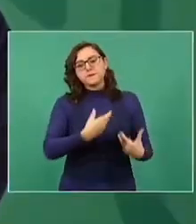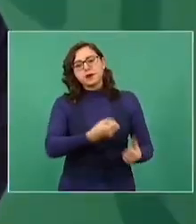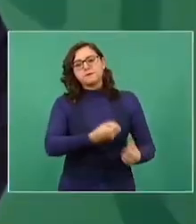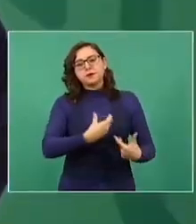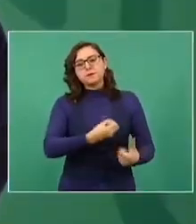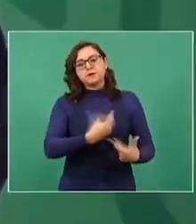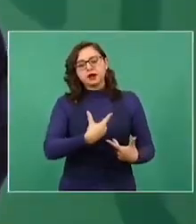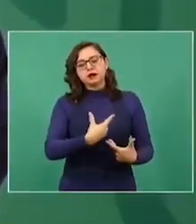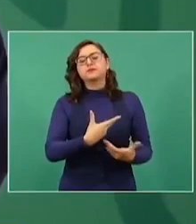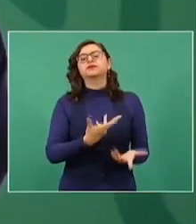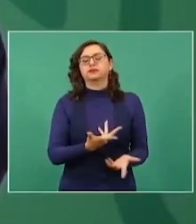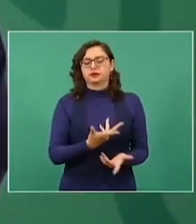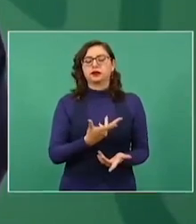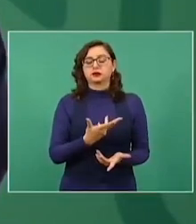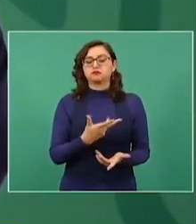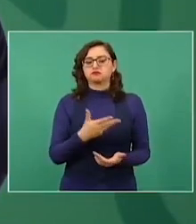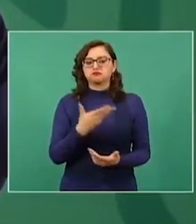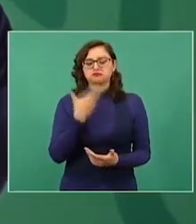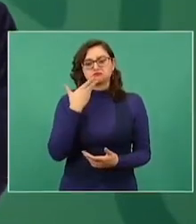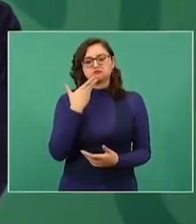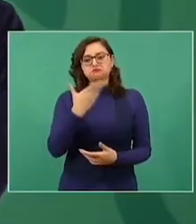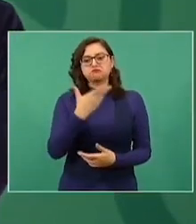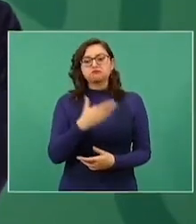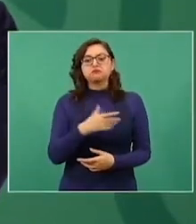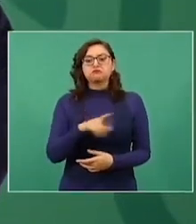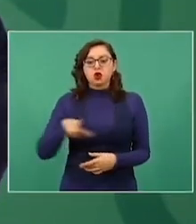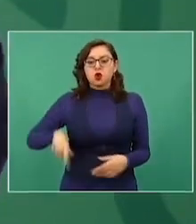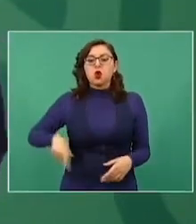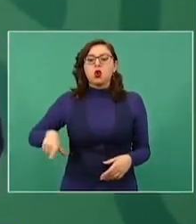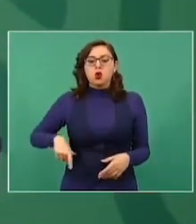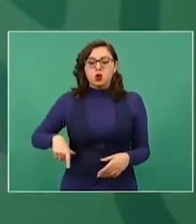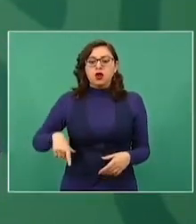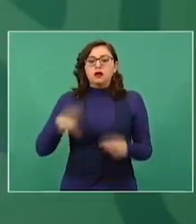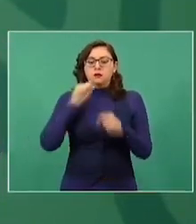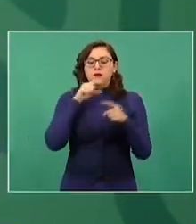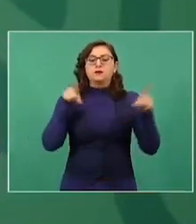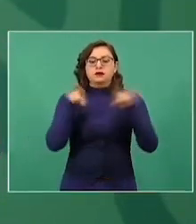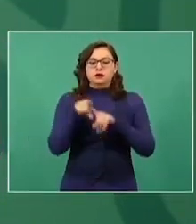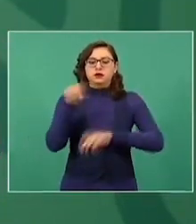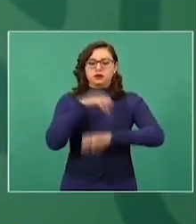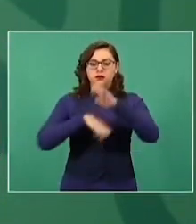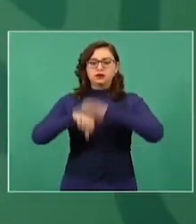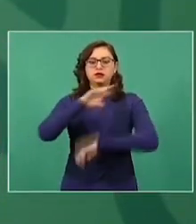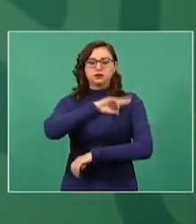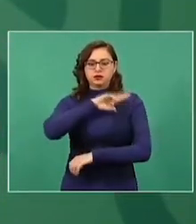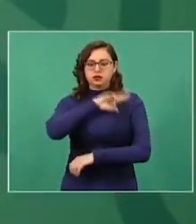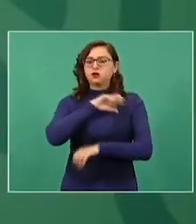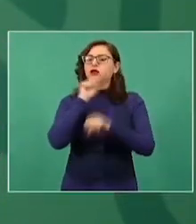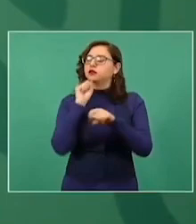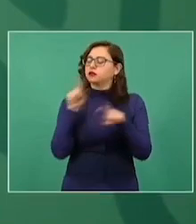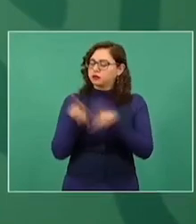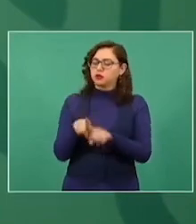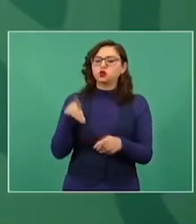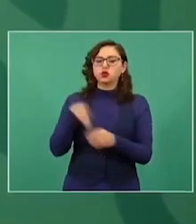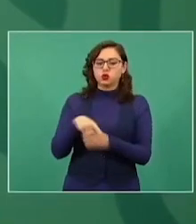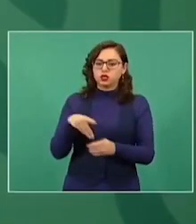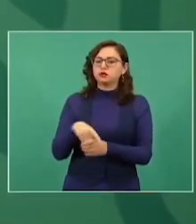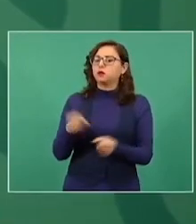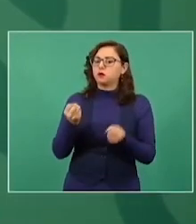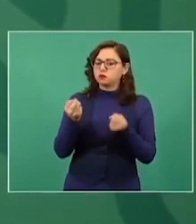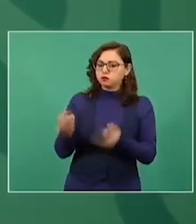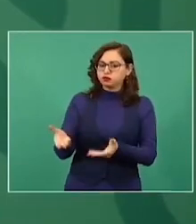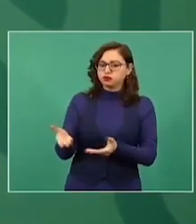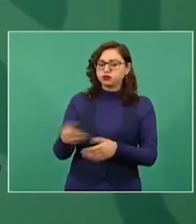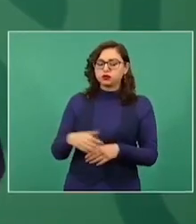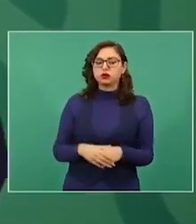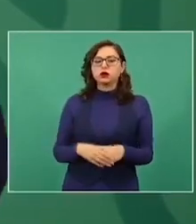de Navidad y las de cierre de 2021, porque eso se puede dejar para después. No es momento, tomando en cuenta